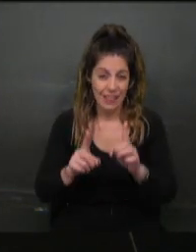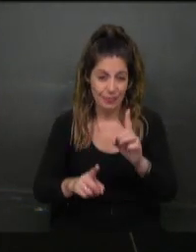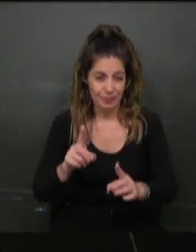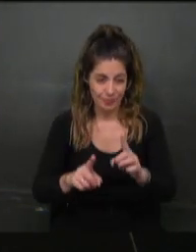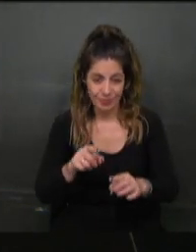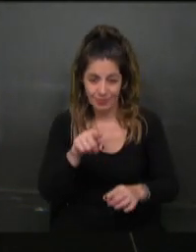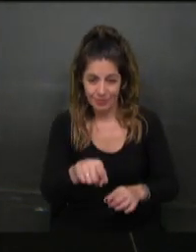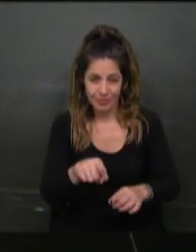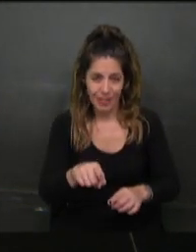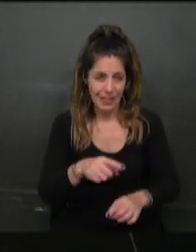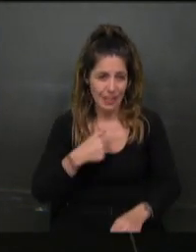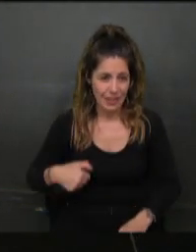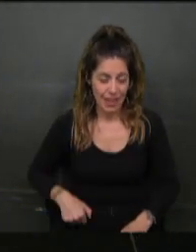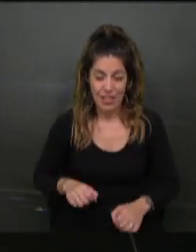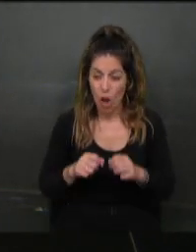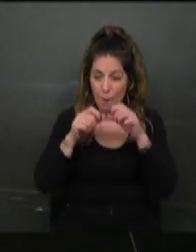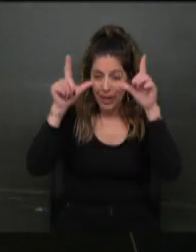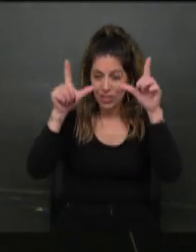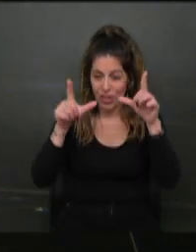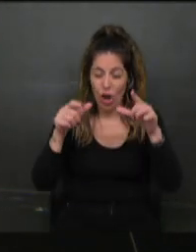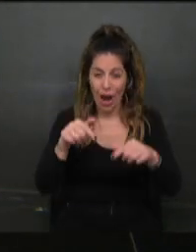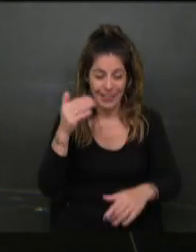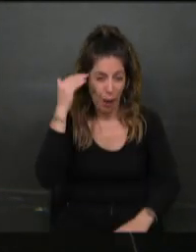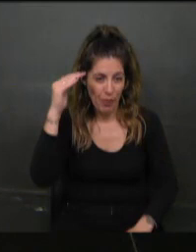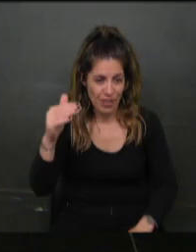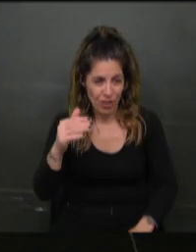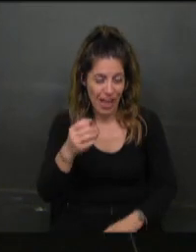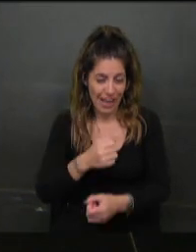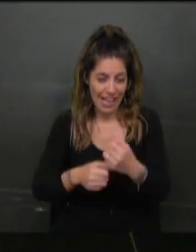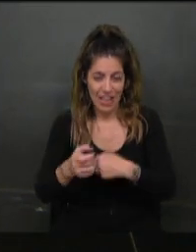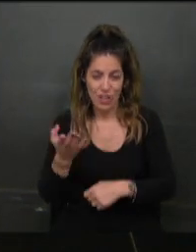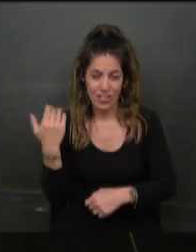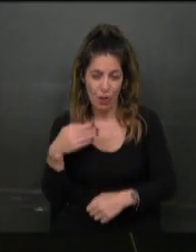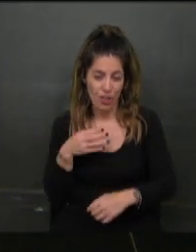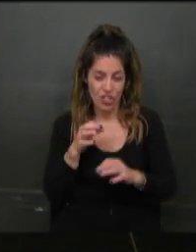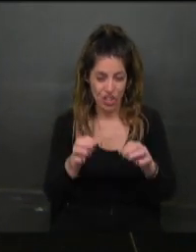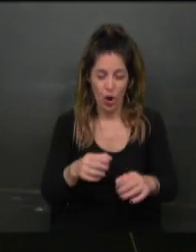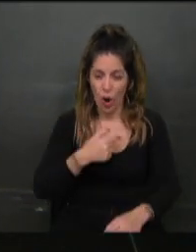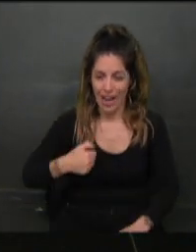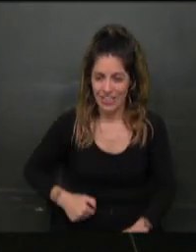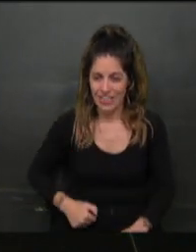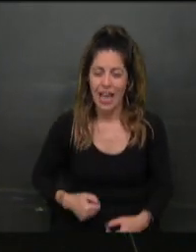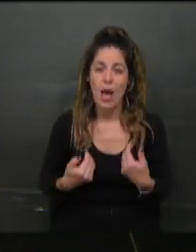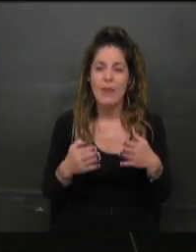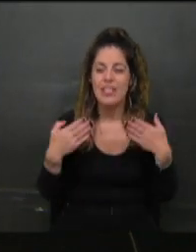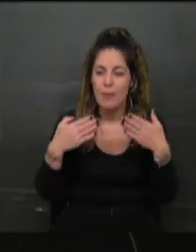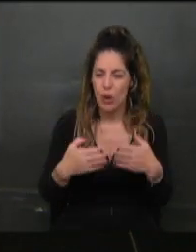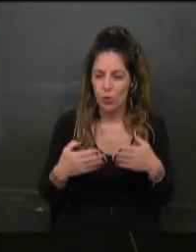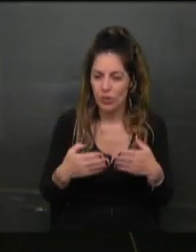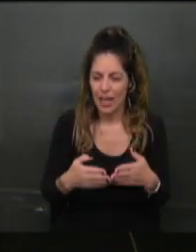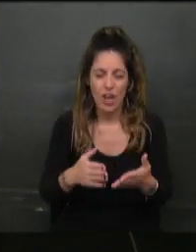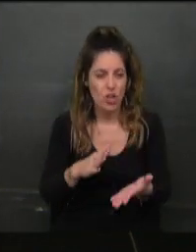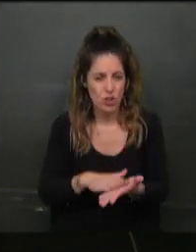algo que impresionó mucho a Georgina pagola hace años atrás cuando llegó a China Eh bueno comencé preguntándome un poco justamente